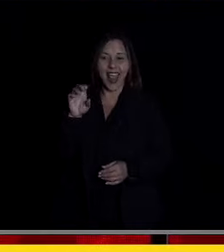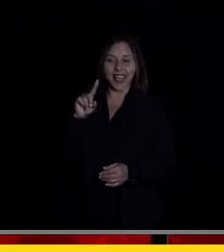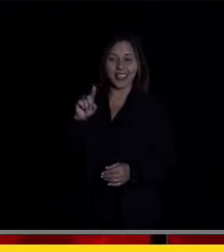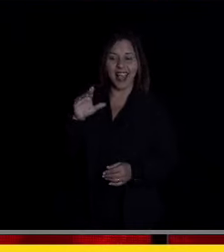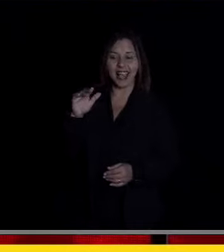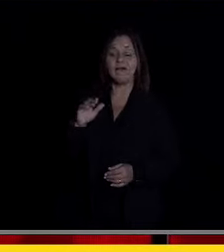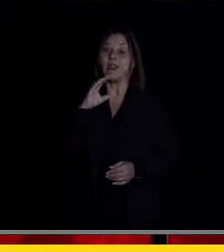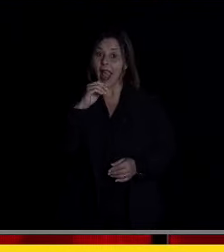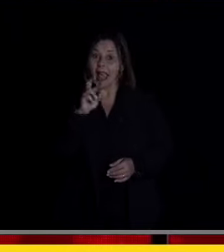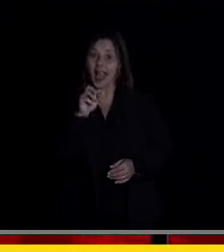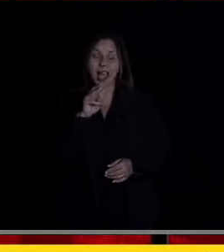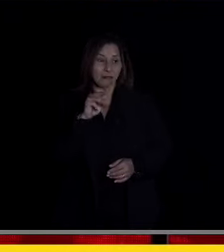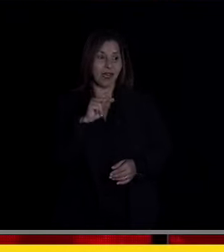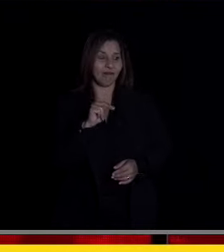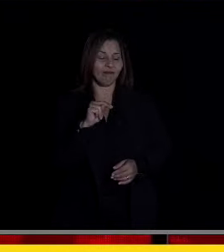Carmen Dotti,